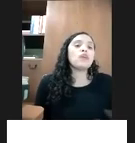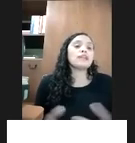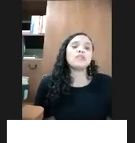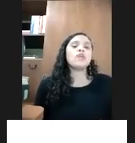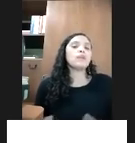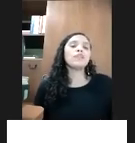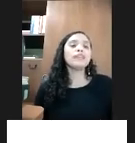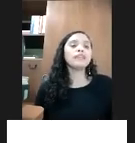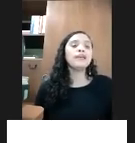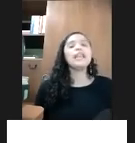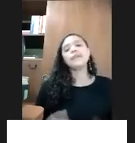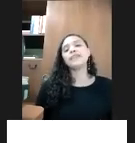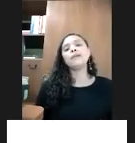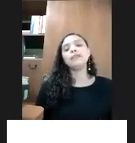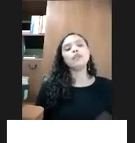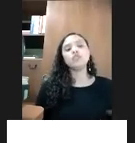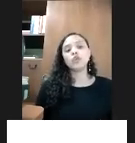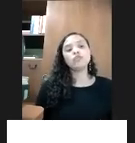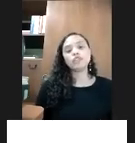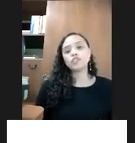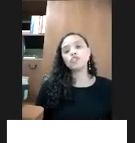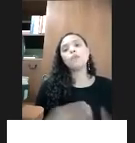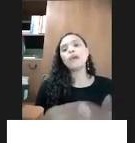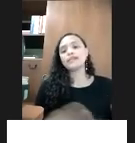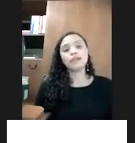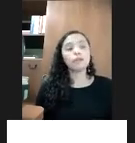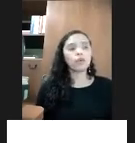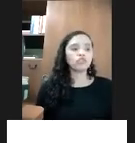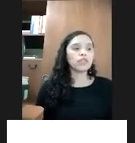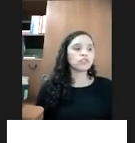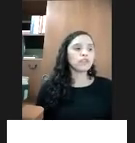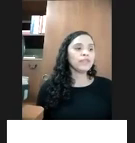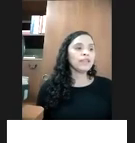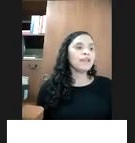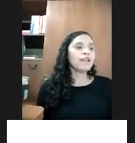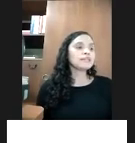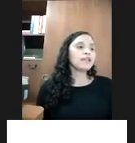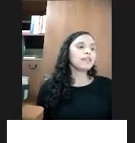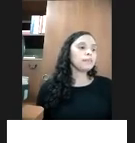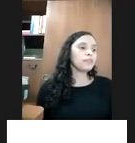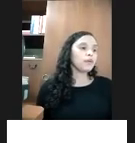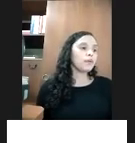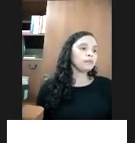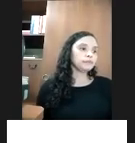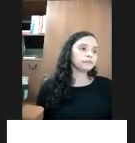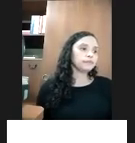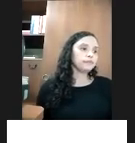al aseo correspondiente, lamentablemente los ciclos infecciosos van a seguir produciéndose. La siguiente, por